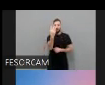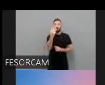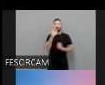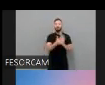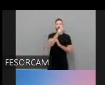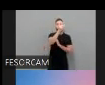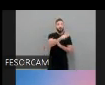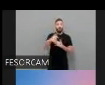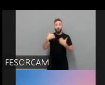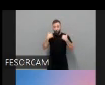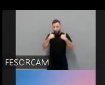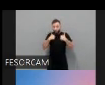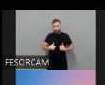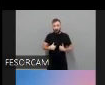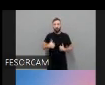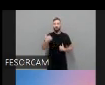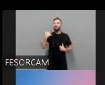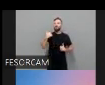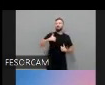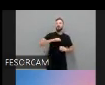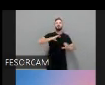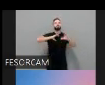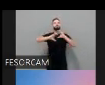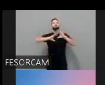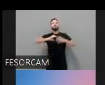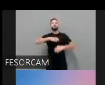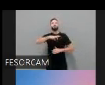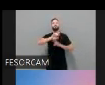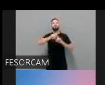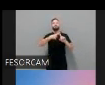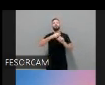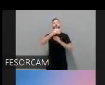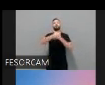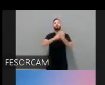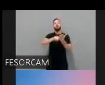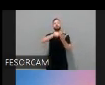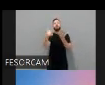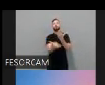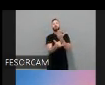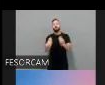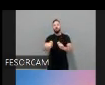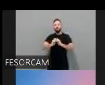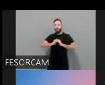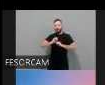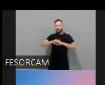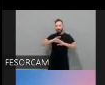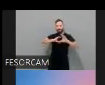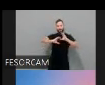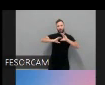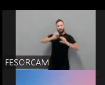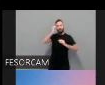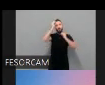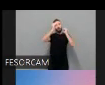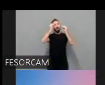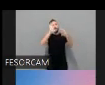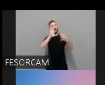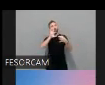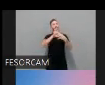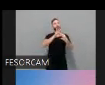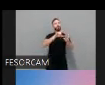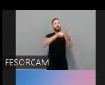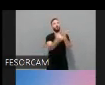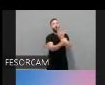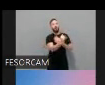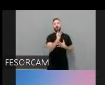somos capaces no solo de comunicarnos, sino de utilizar un lenguaje que nos sirve de herramienta de comunicación y de pensamiento.